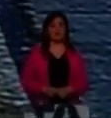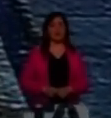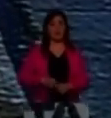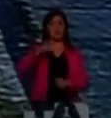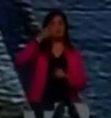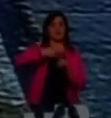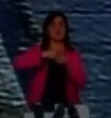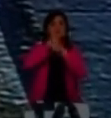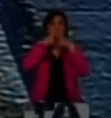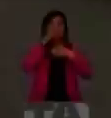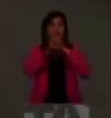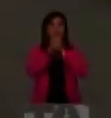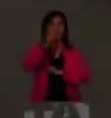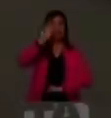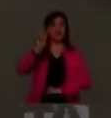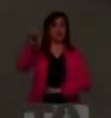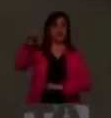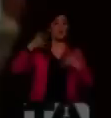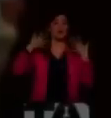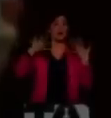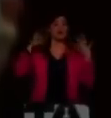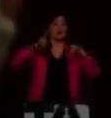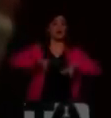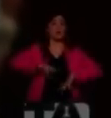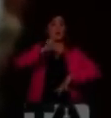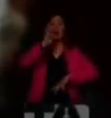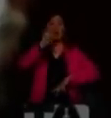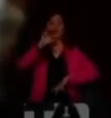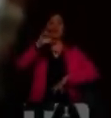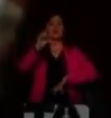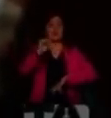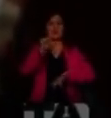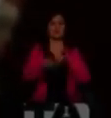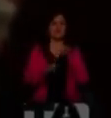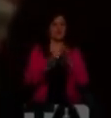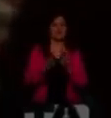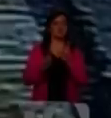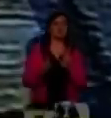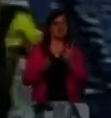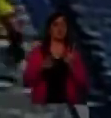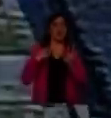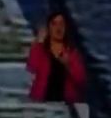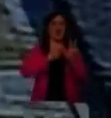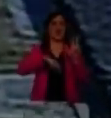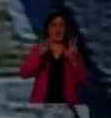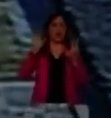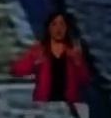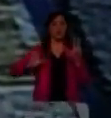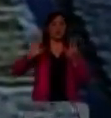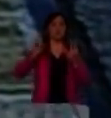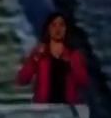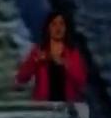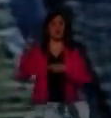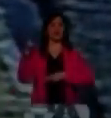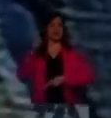Marzo del 2016, también en Guayaquil. Mónica caminaba junto a su hija y su cuñada por esta acera cuando su expareja se